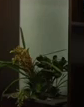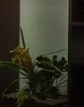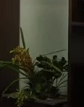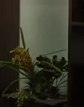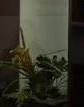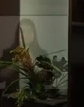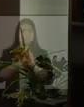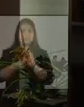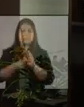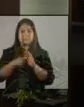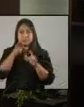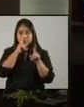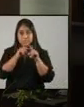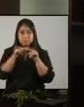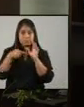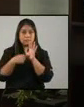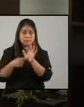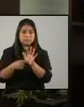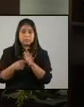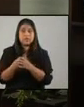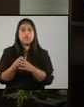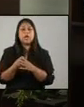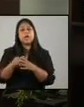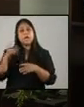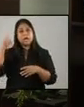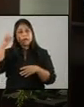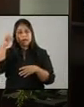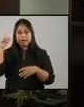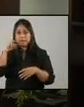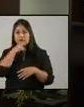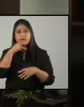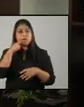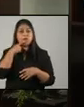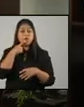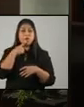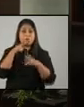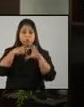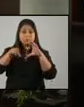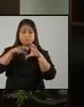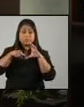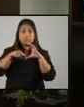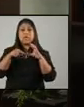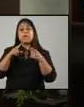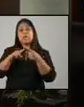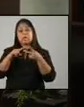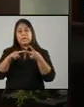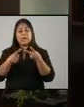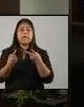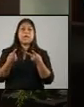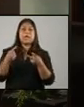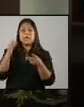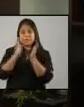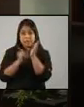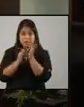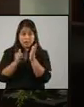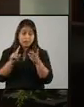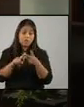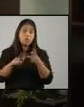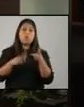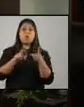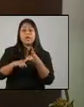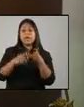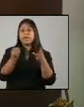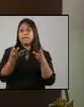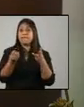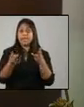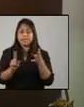moderada. Y el verde, que se mira representado con un círculo verde, representa la nueva normalidad. Por ejemplo,